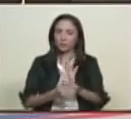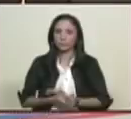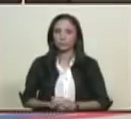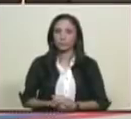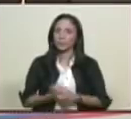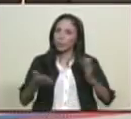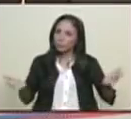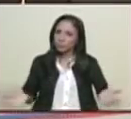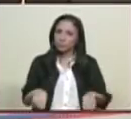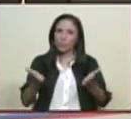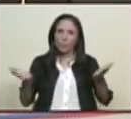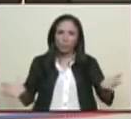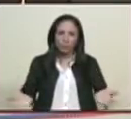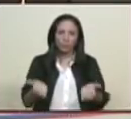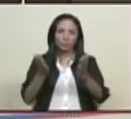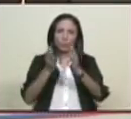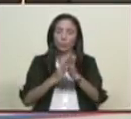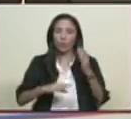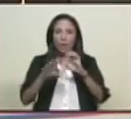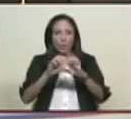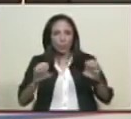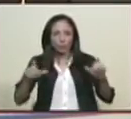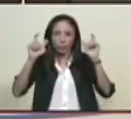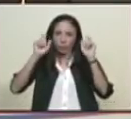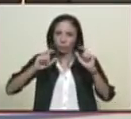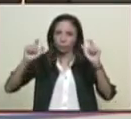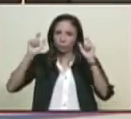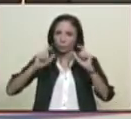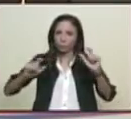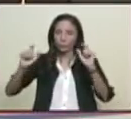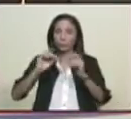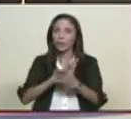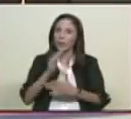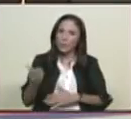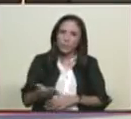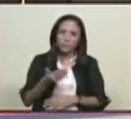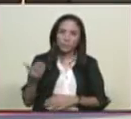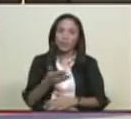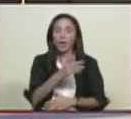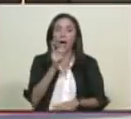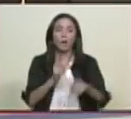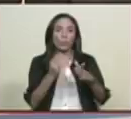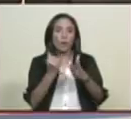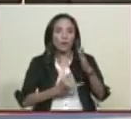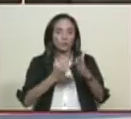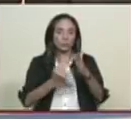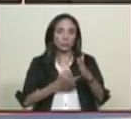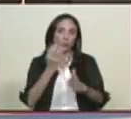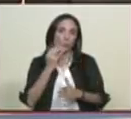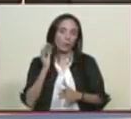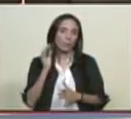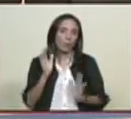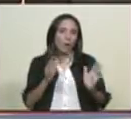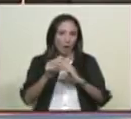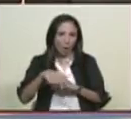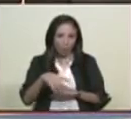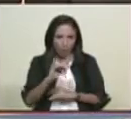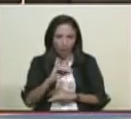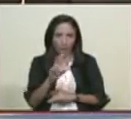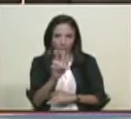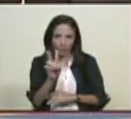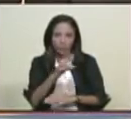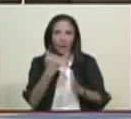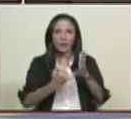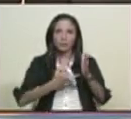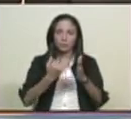motivación, la educación. Por eso es tan importante tener instituciones públicas como hoy Venezuela tiene.